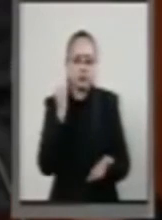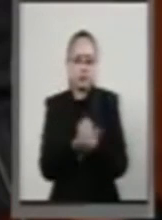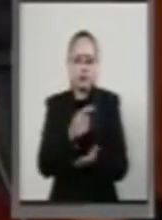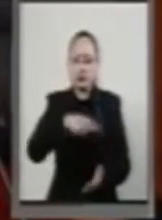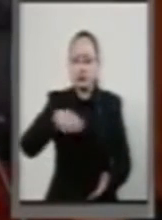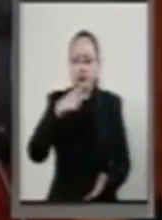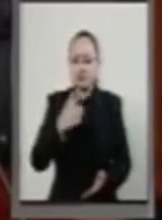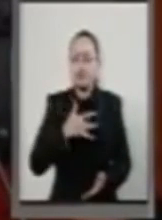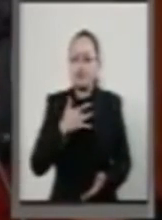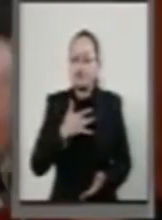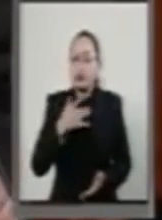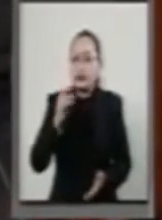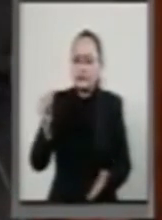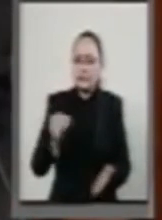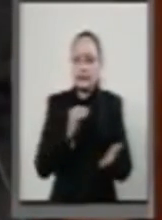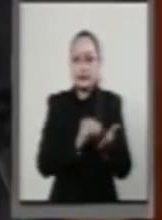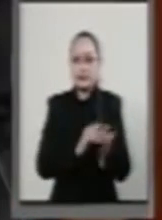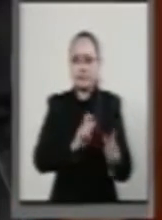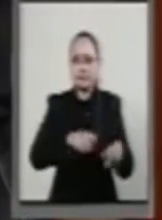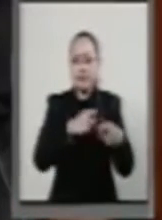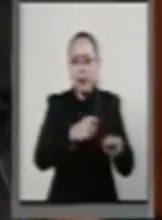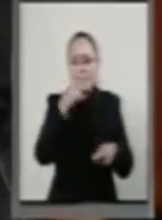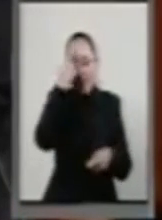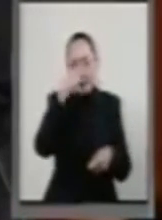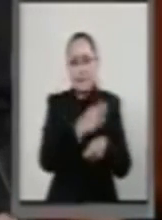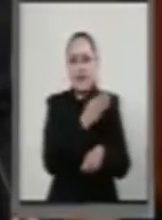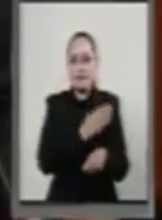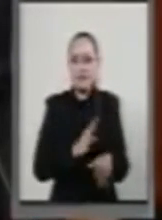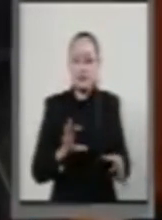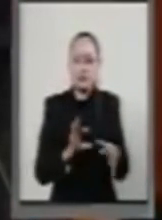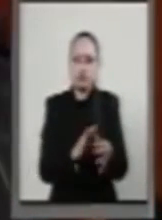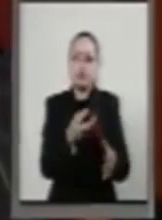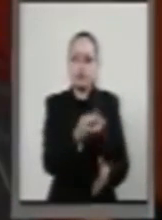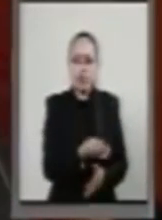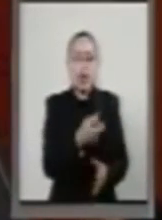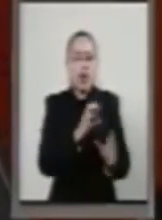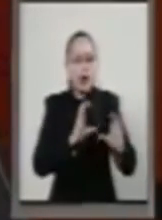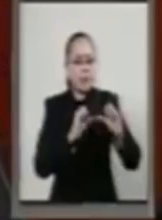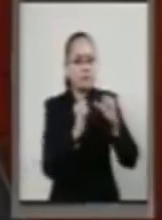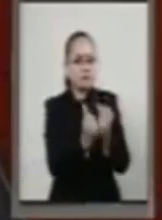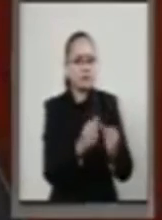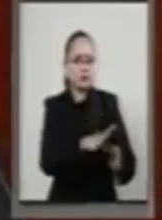considerada esta iniciativa en beneficio de las organizaciones